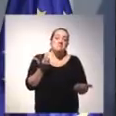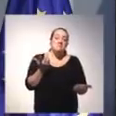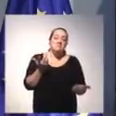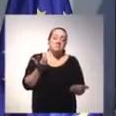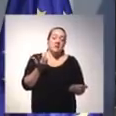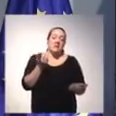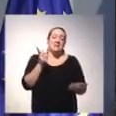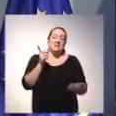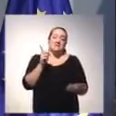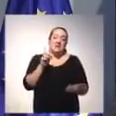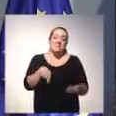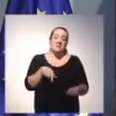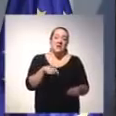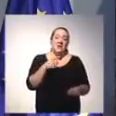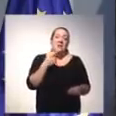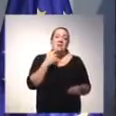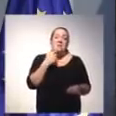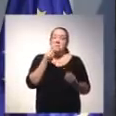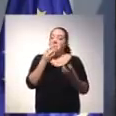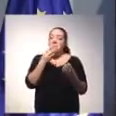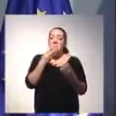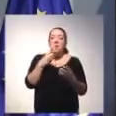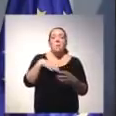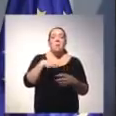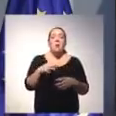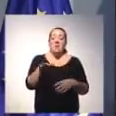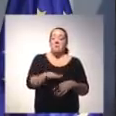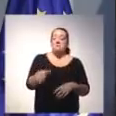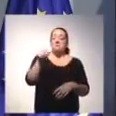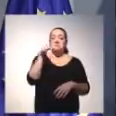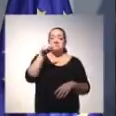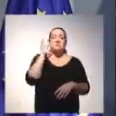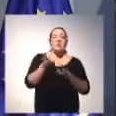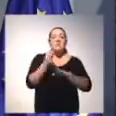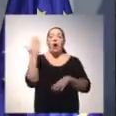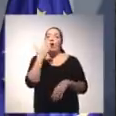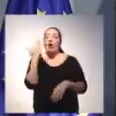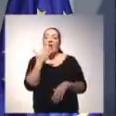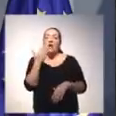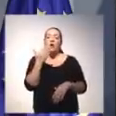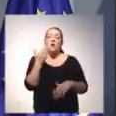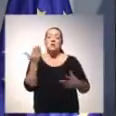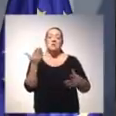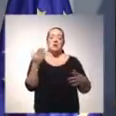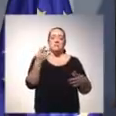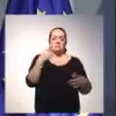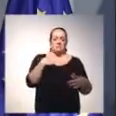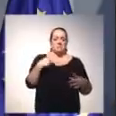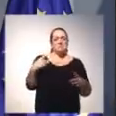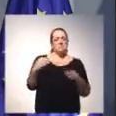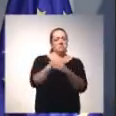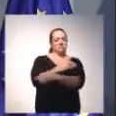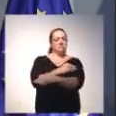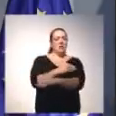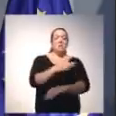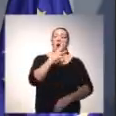van tan bien la cosa que se ha decidido que los pibes y las pibas vuelvan al colegio. Entonces, me choca un poco, porque de hecho,